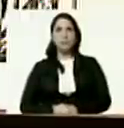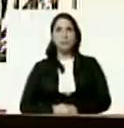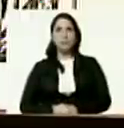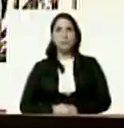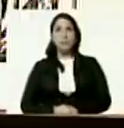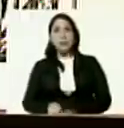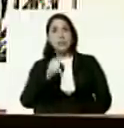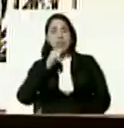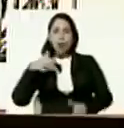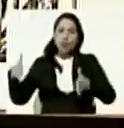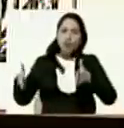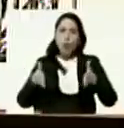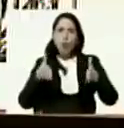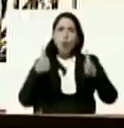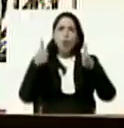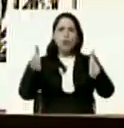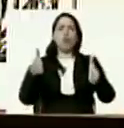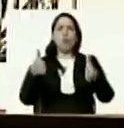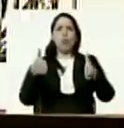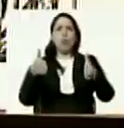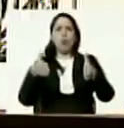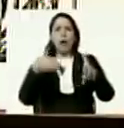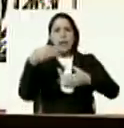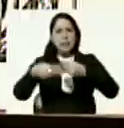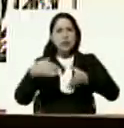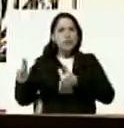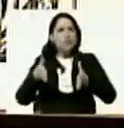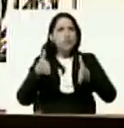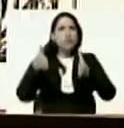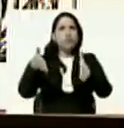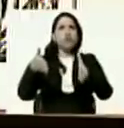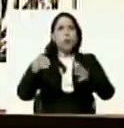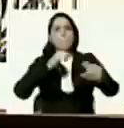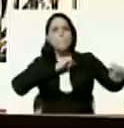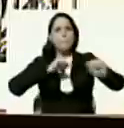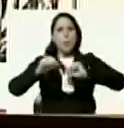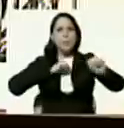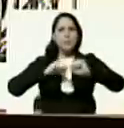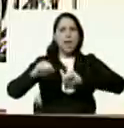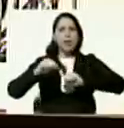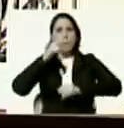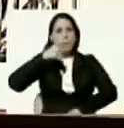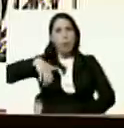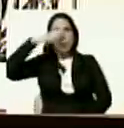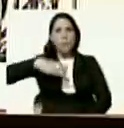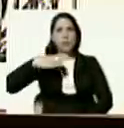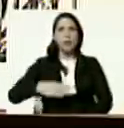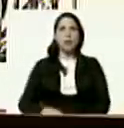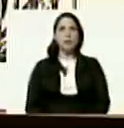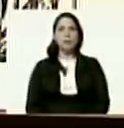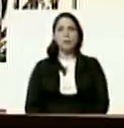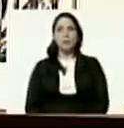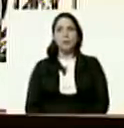quien condujo, quien llevó la dirección de aquel movimiento cívico-militar.